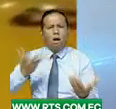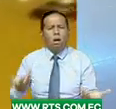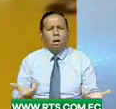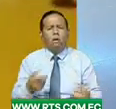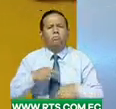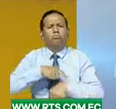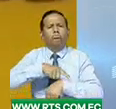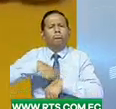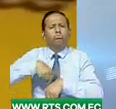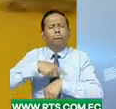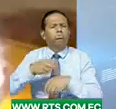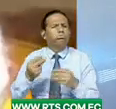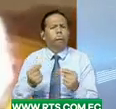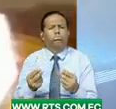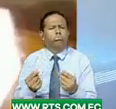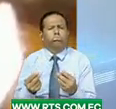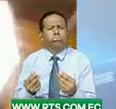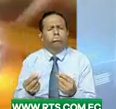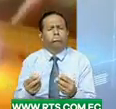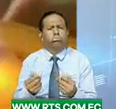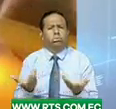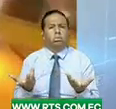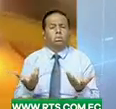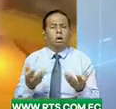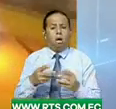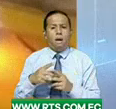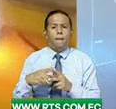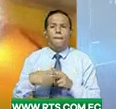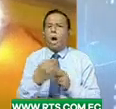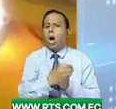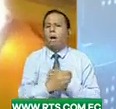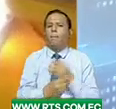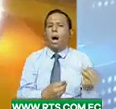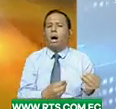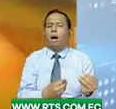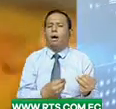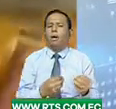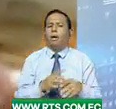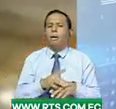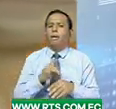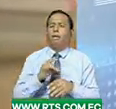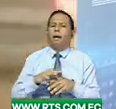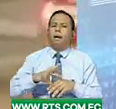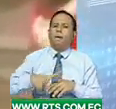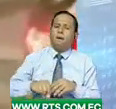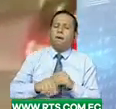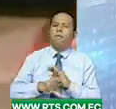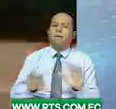hecho dura unos pocos segundos y de inmediato se retiraron los sospechosos.